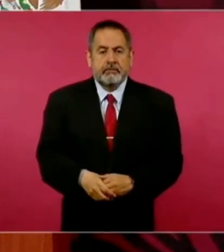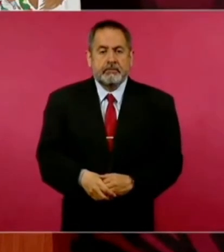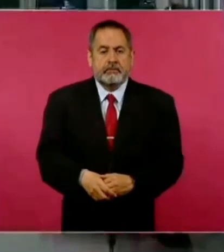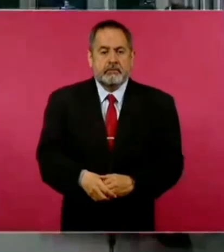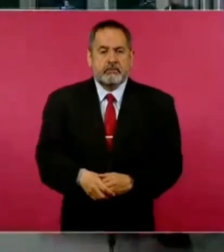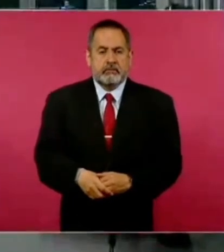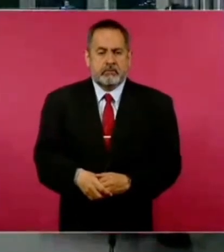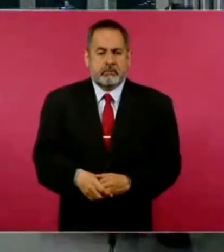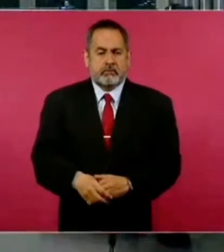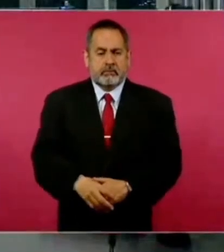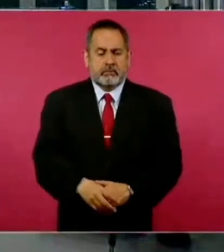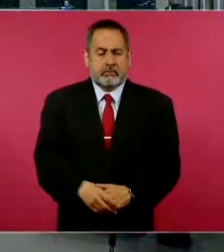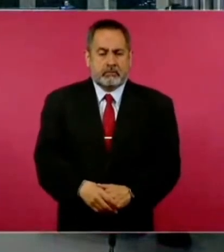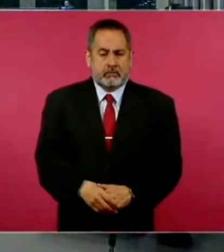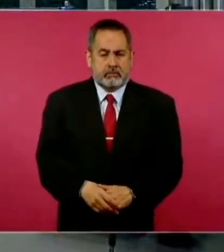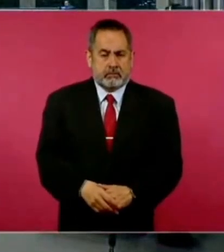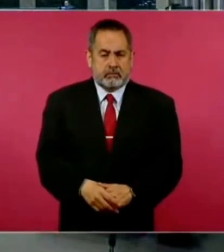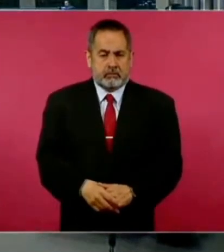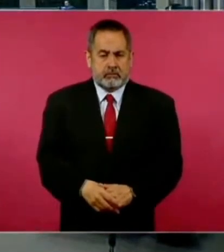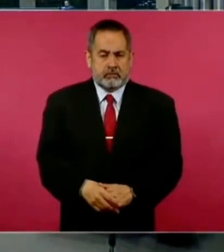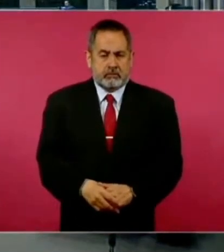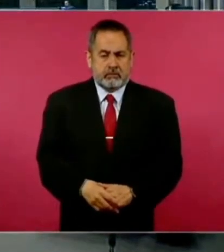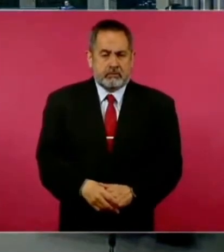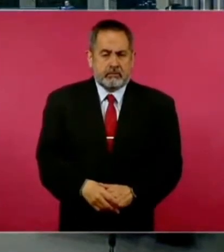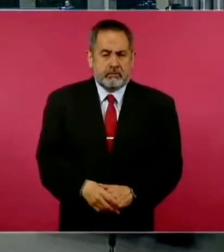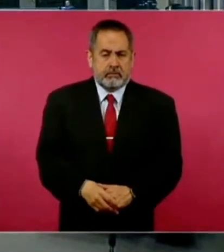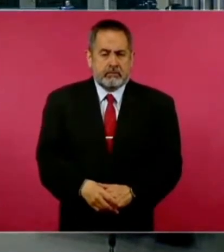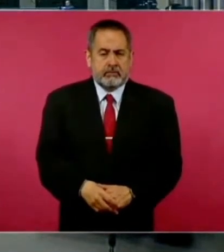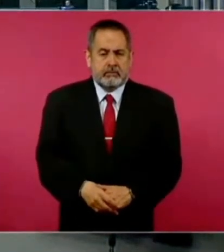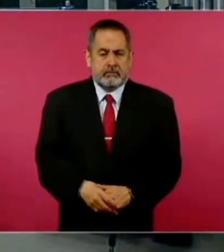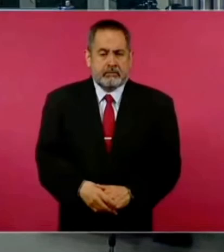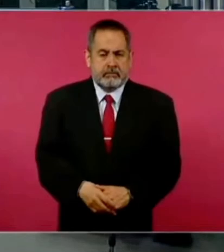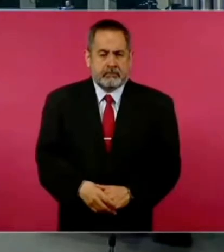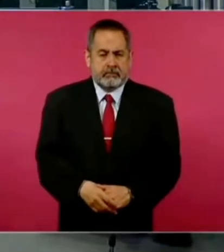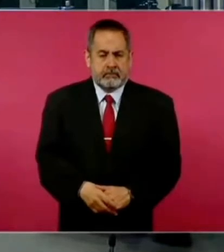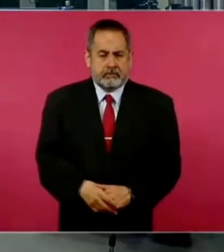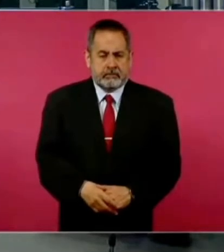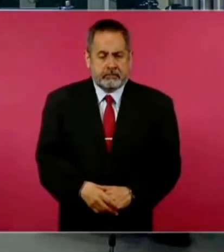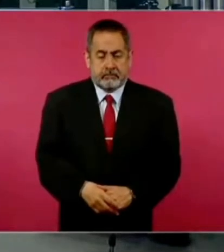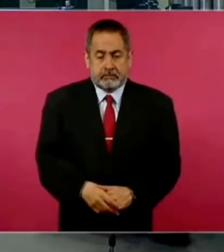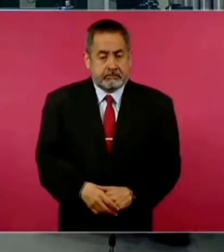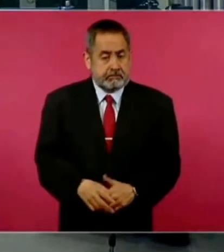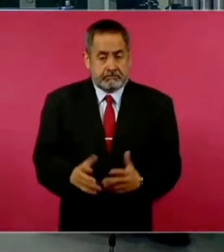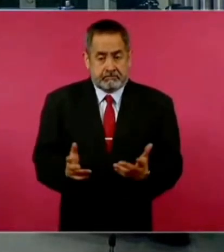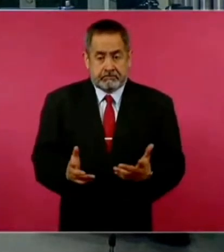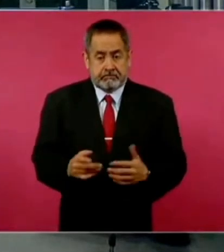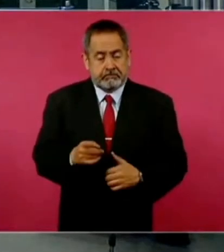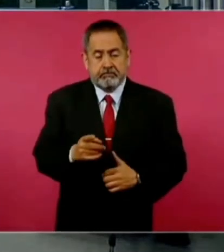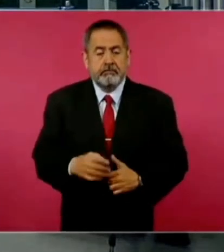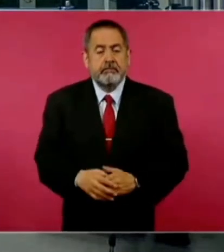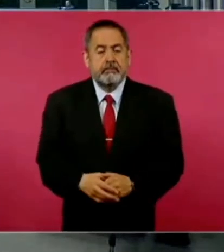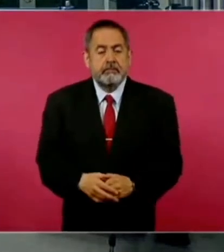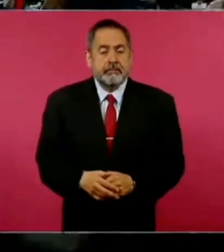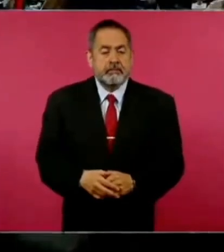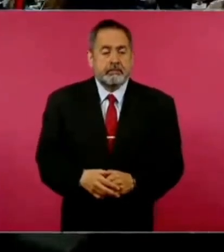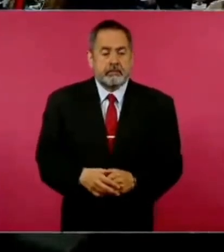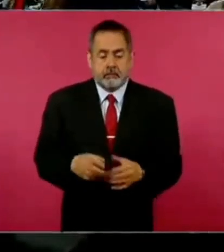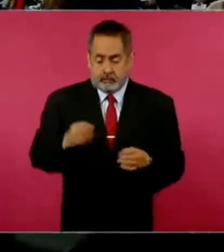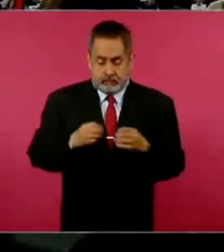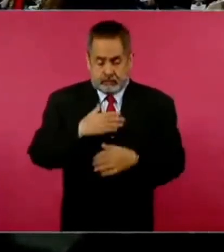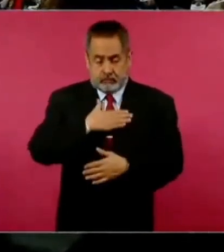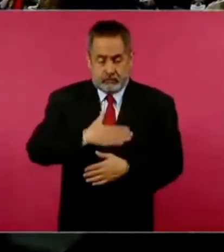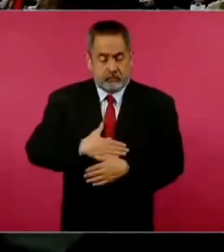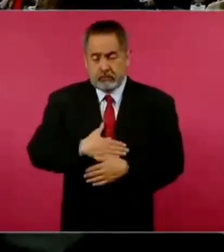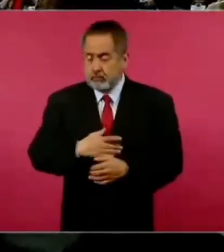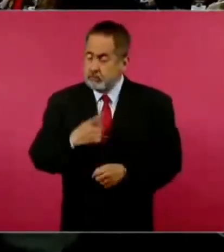Si esto va a mantener nerviosismo en los mercados, puede generar un impacto. Es que la justicia está